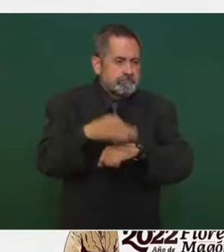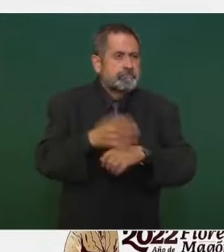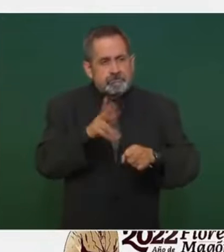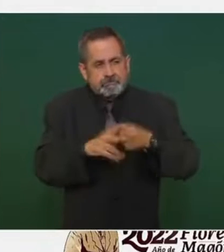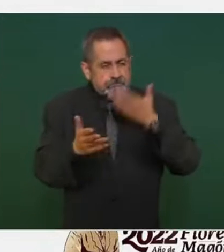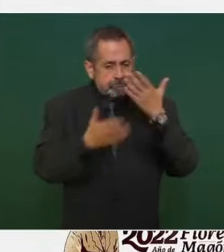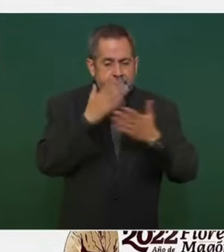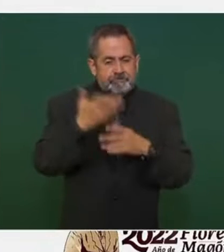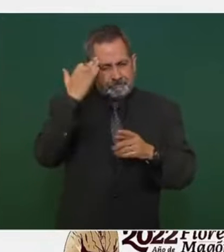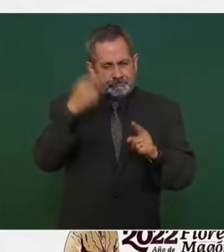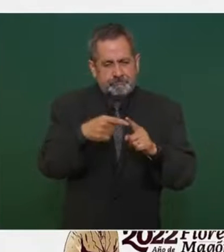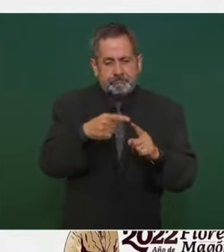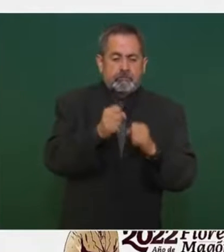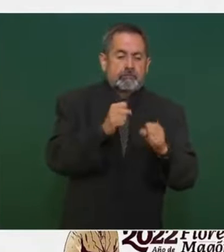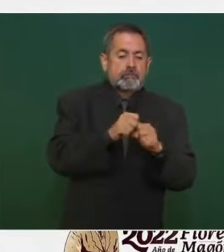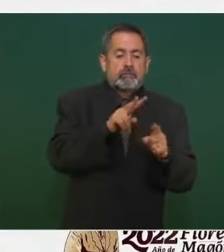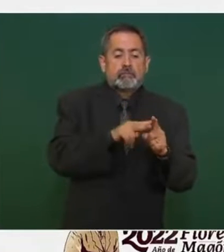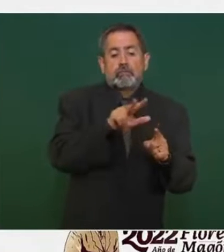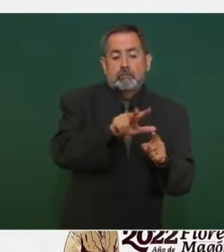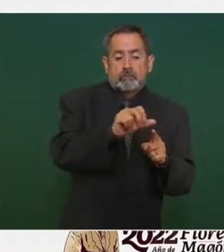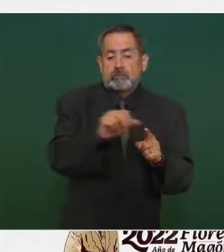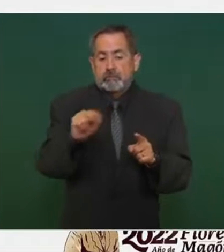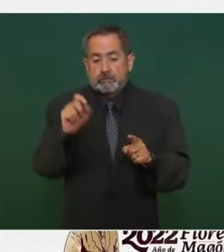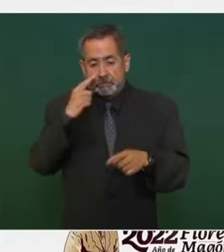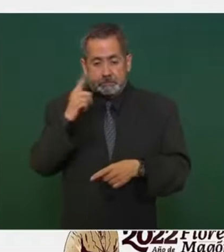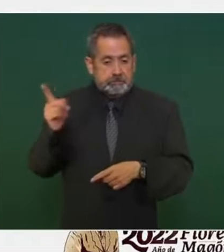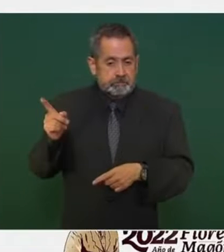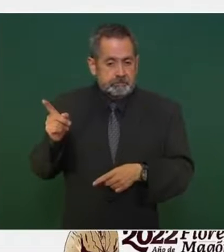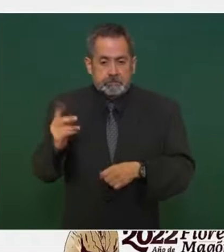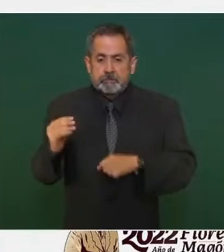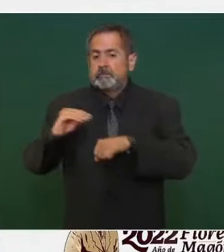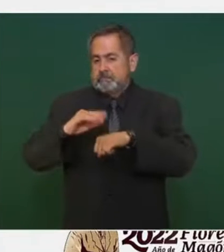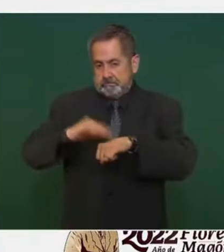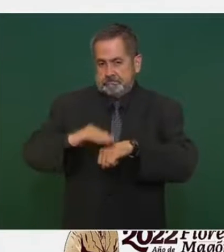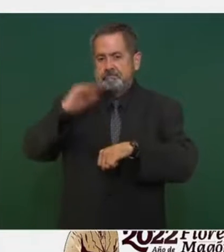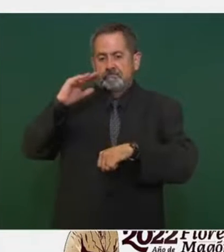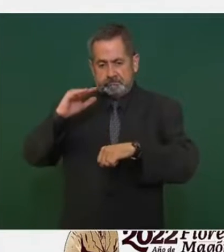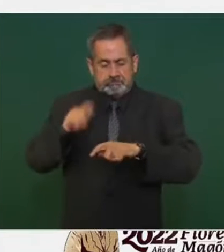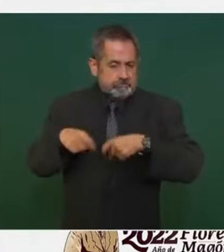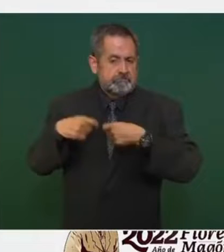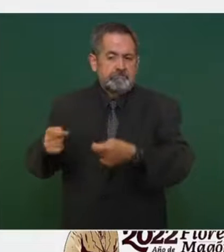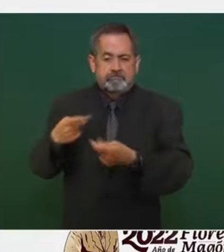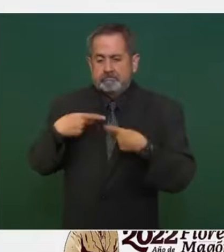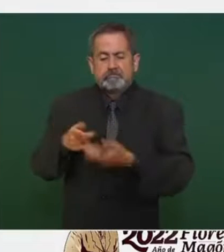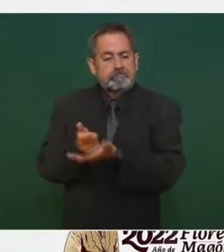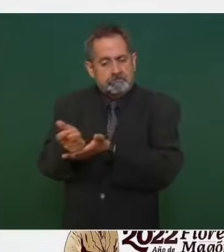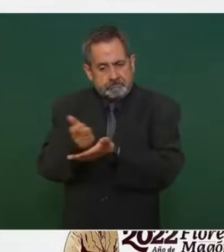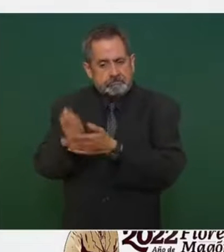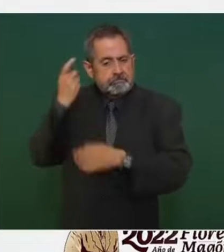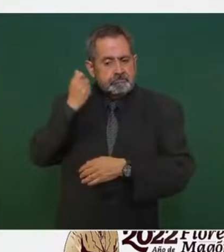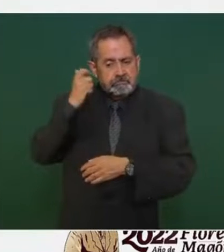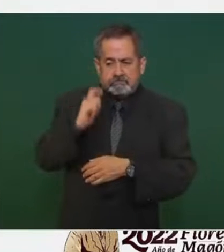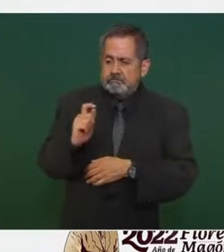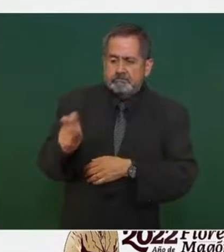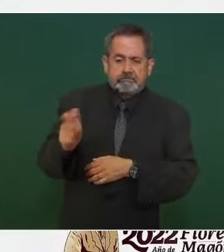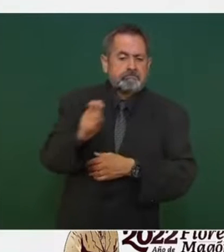en este periodo de 2018 a 2020. Pueden ustedes ver cómo ha aumentado el número de internos médicos que reciben una